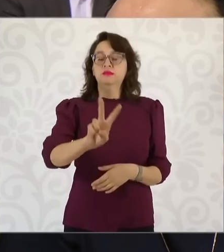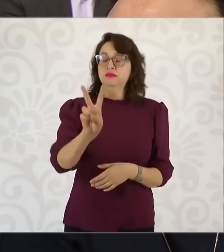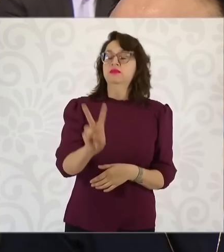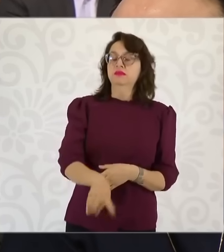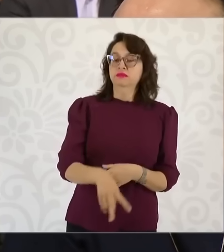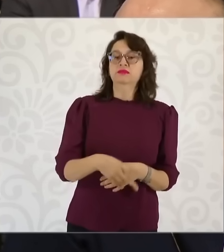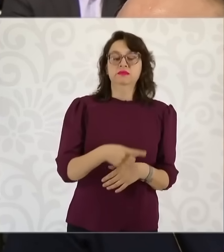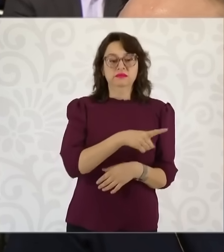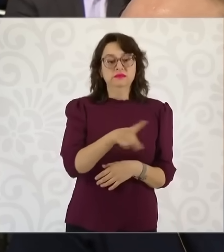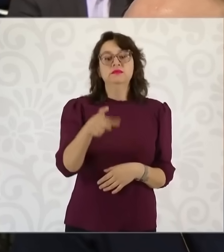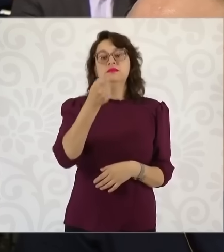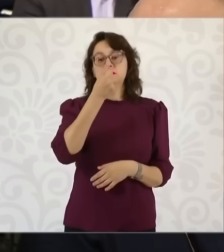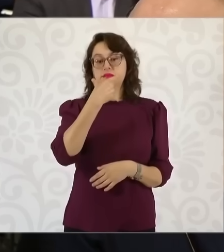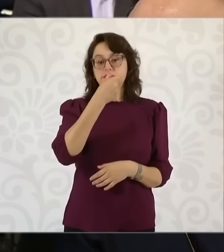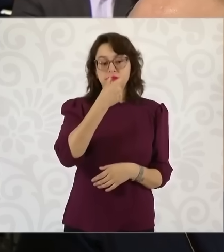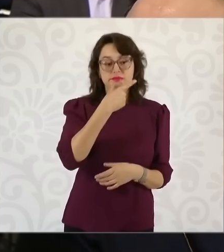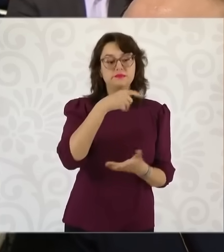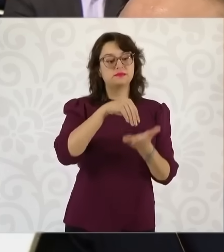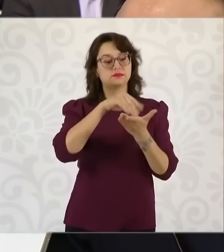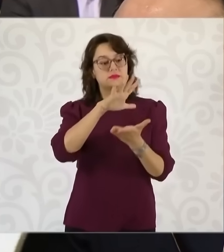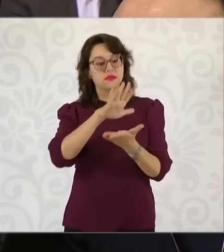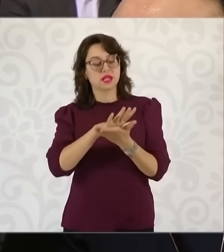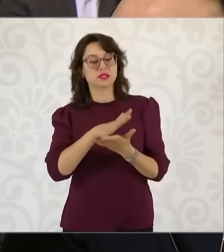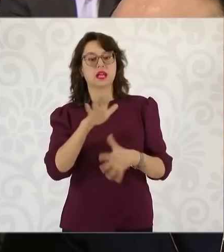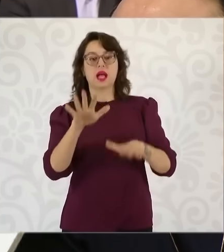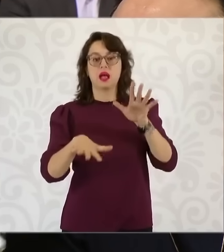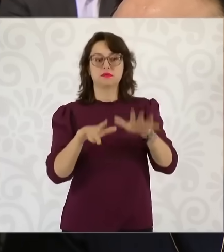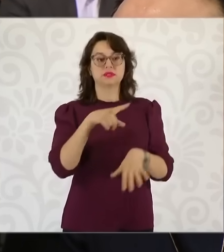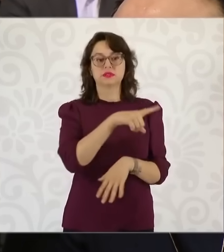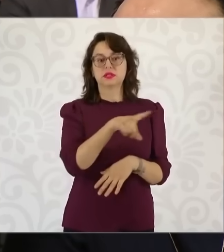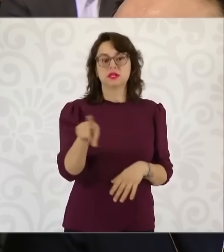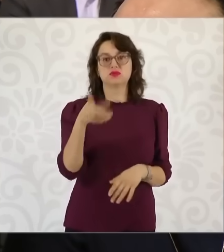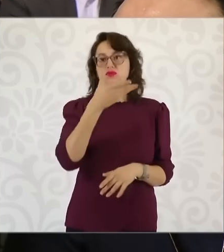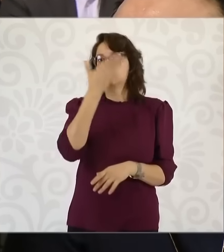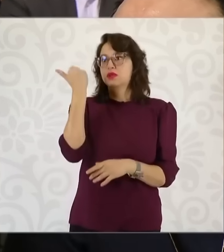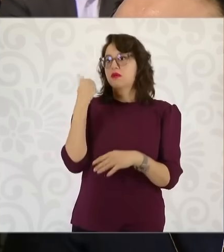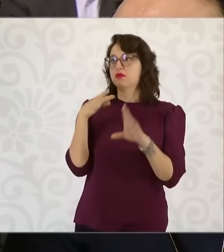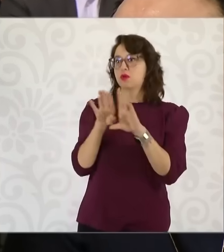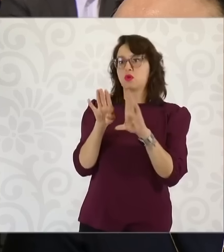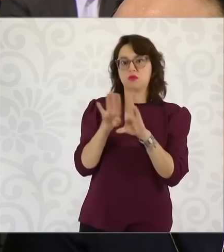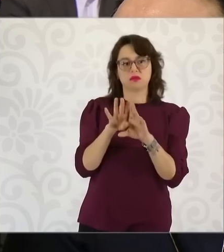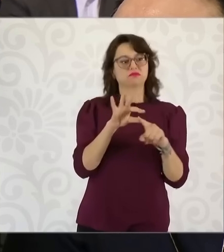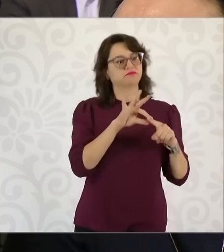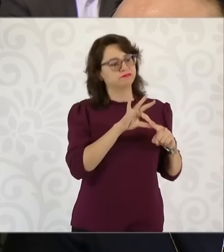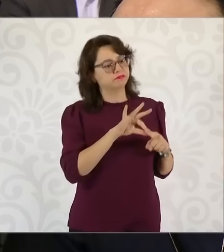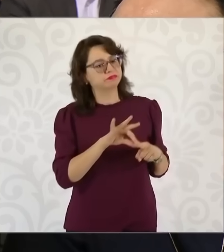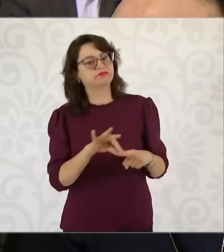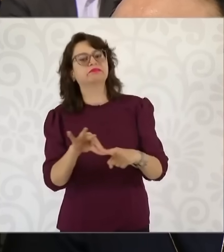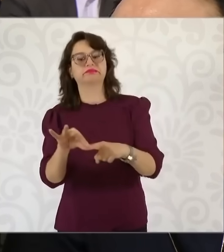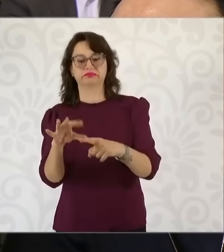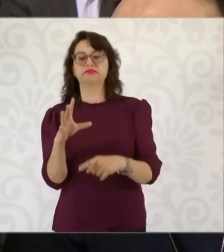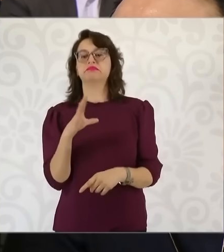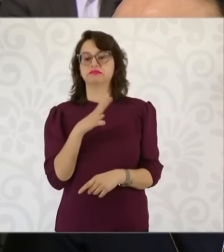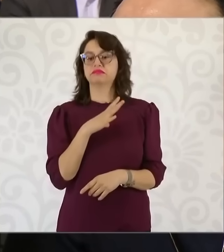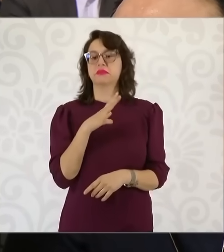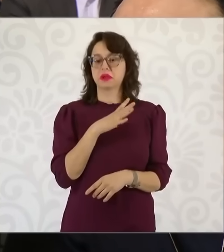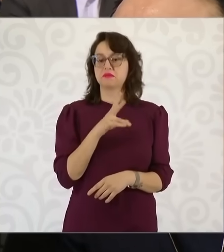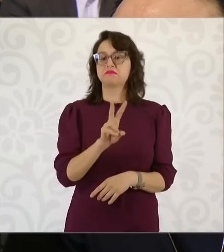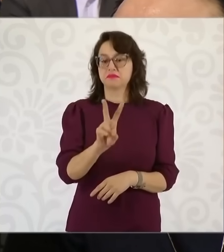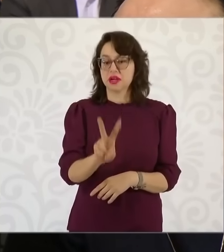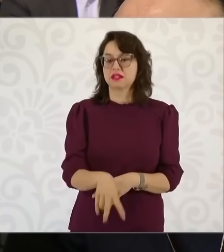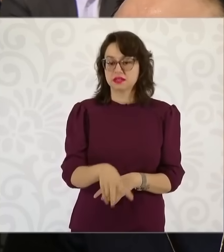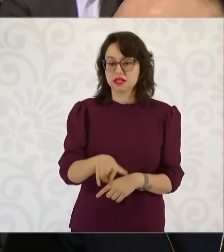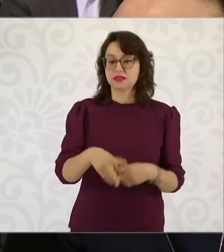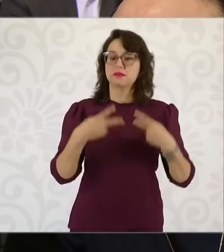a conseguir pues estas citas que tal vez habían postergado y hay un seguimiento y le comparto que la gente también